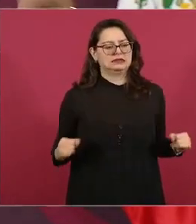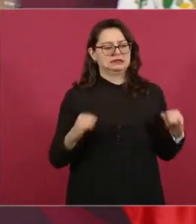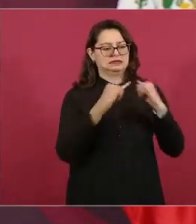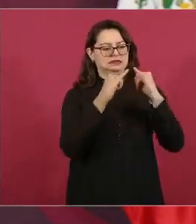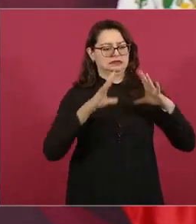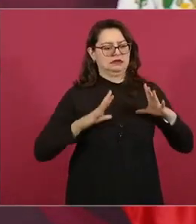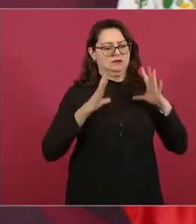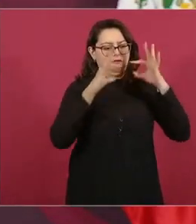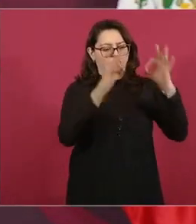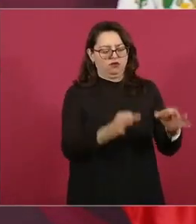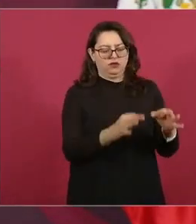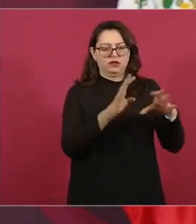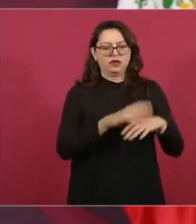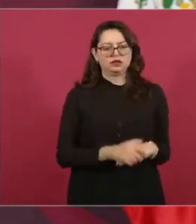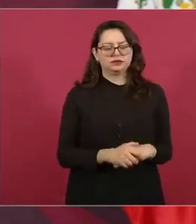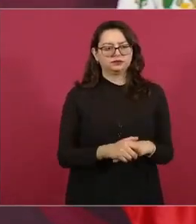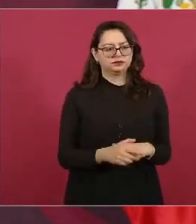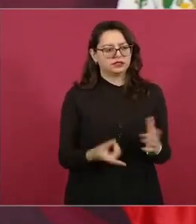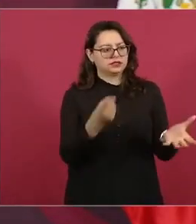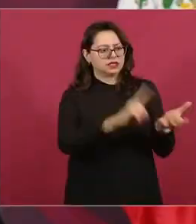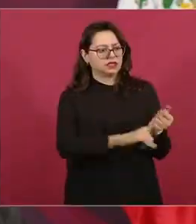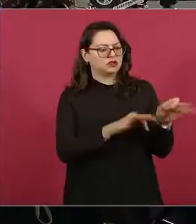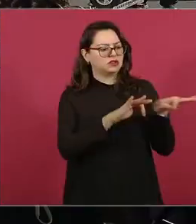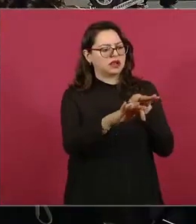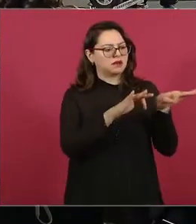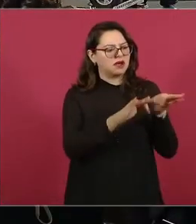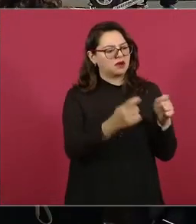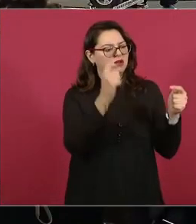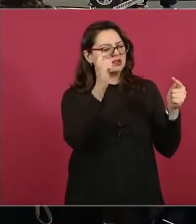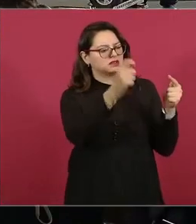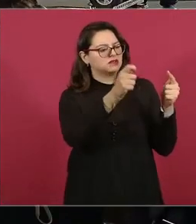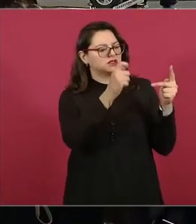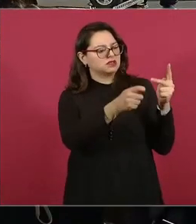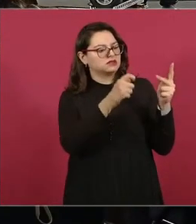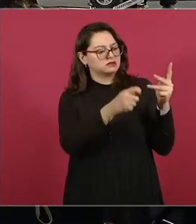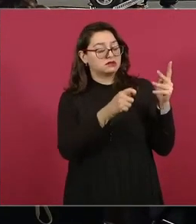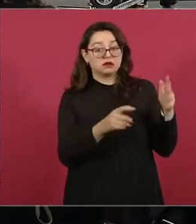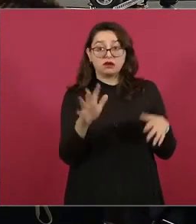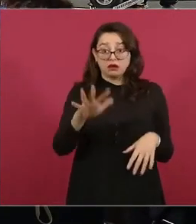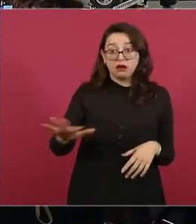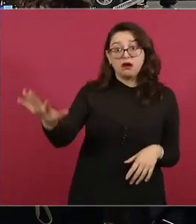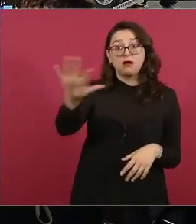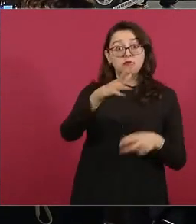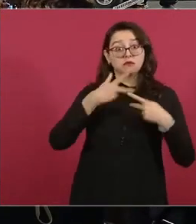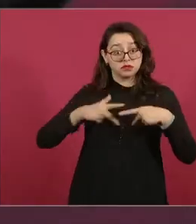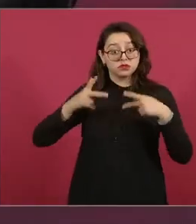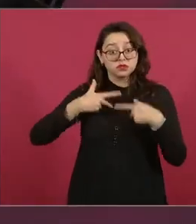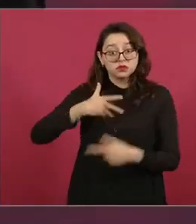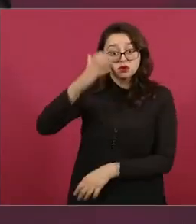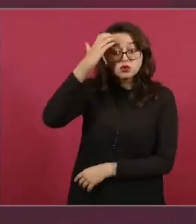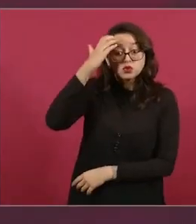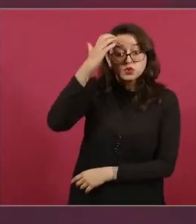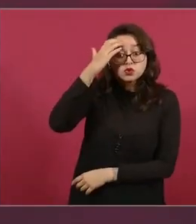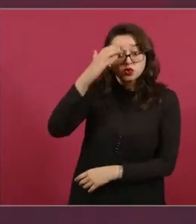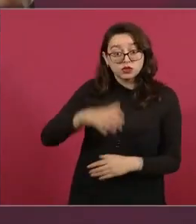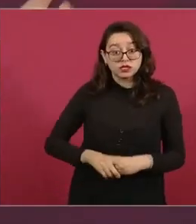sobre sus funciones? Si sabían que lo habían creado durante